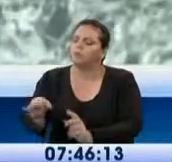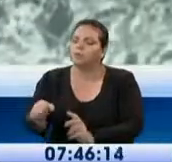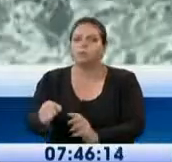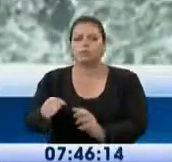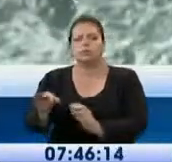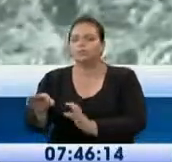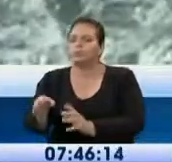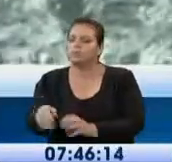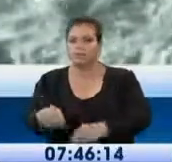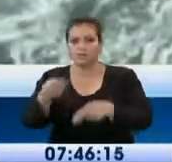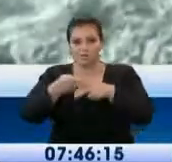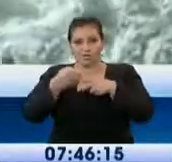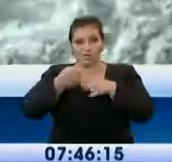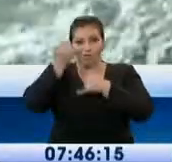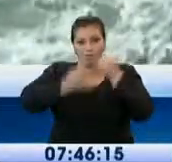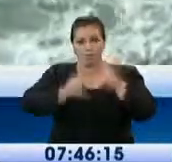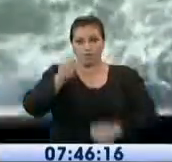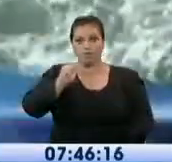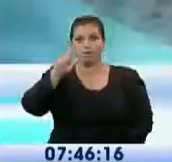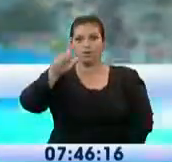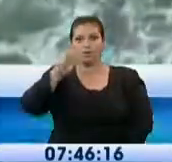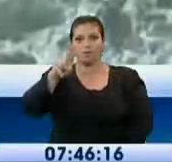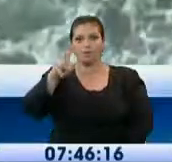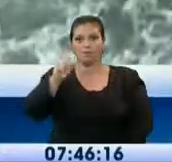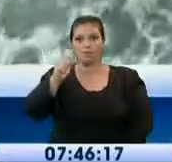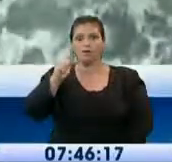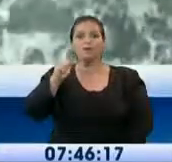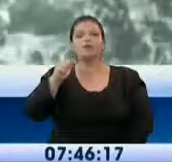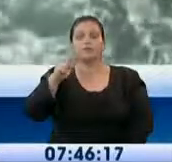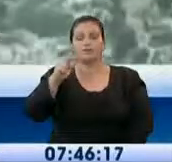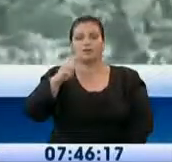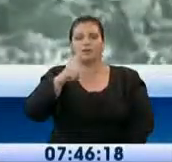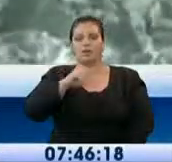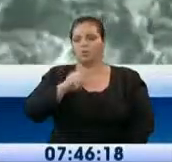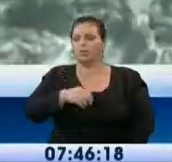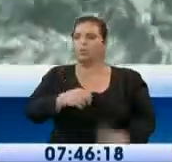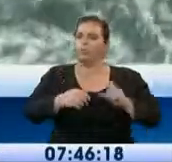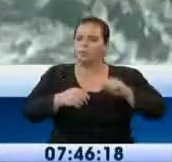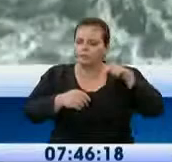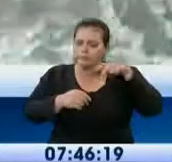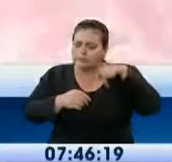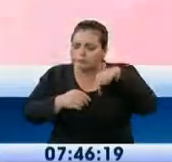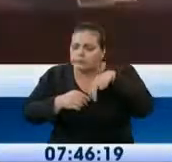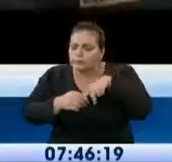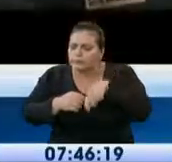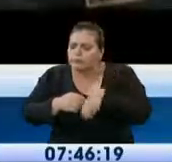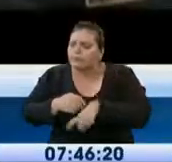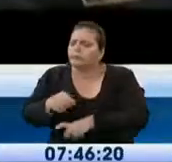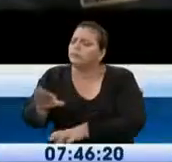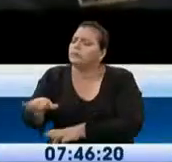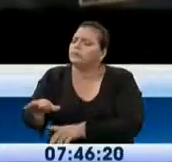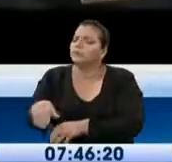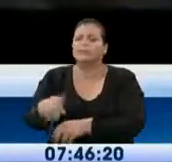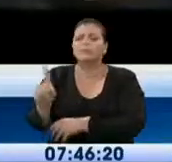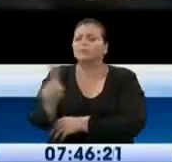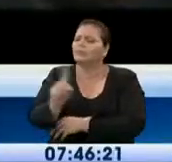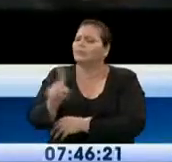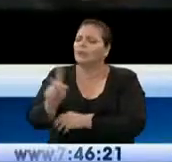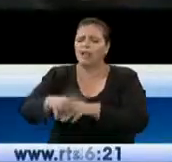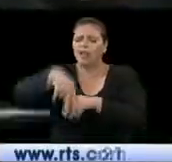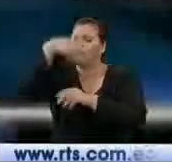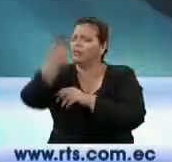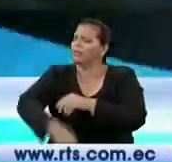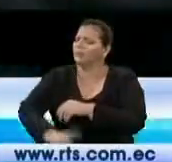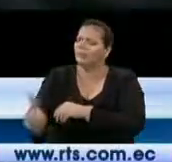descendió por la pendiente para convencer al joven que desista. Esta persona estaba entrando por una crisis emocional